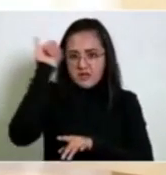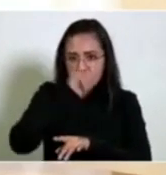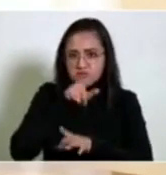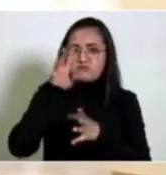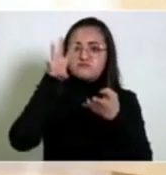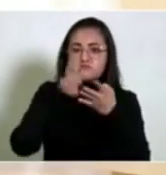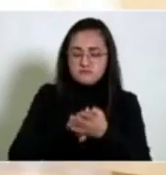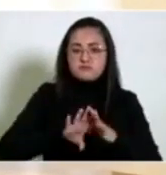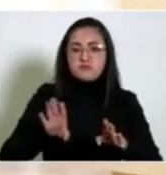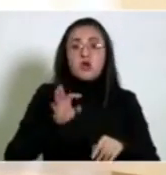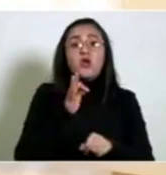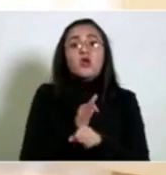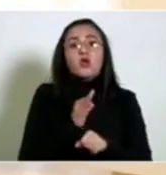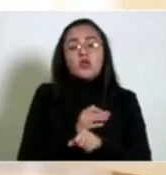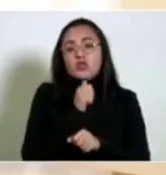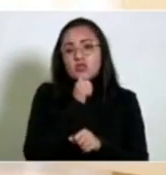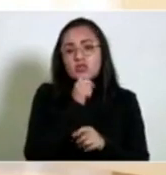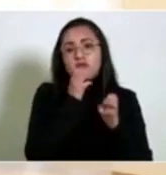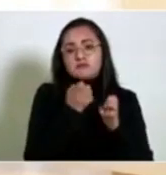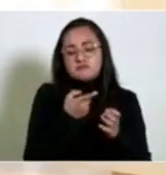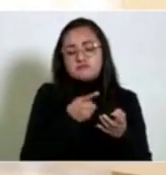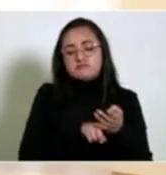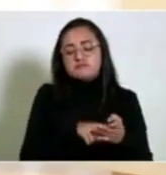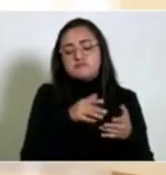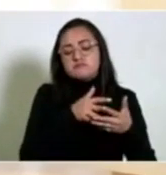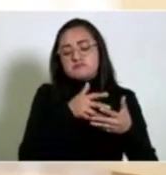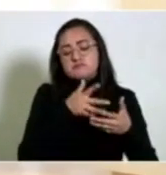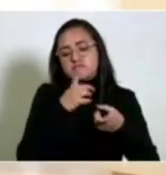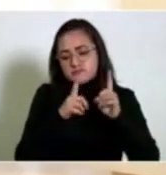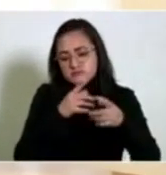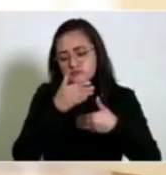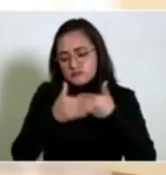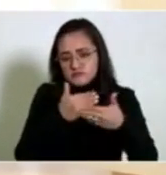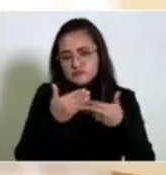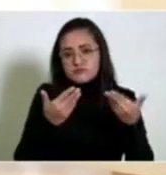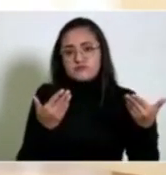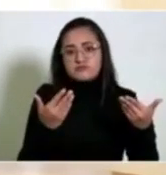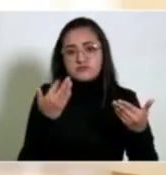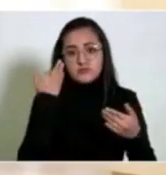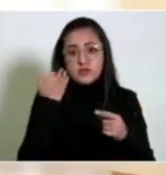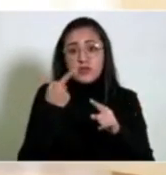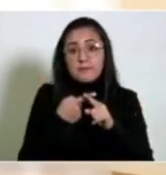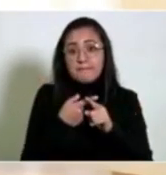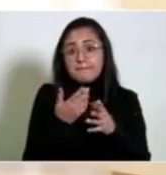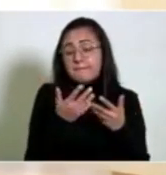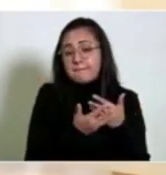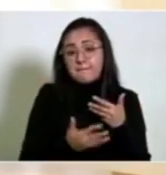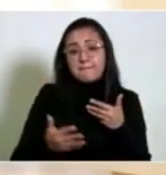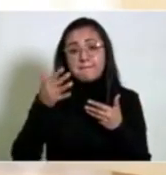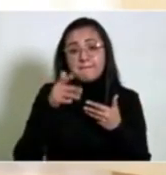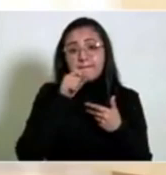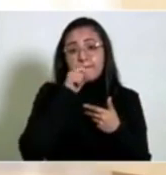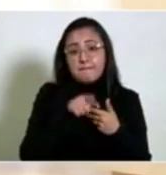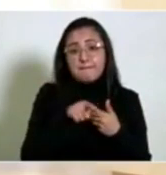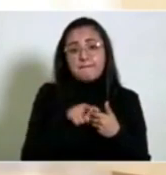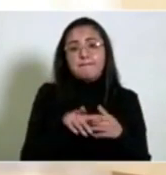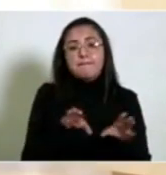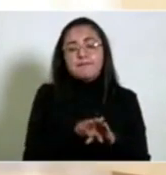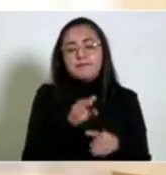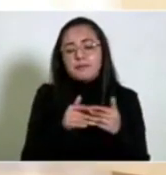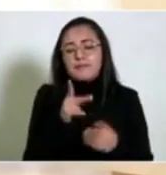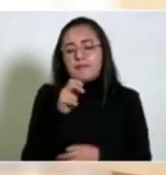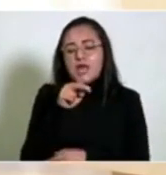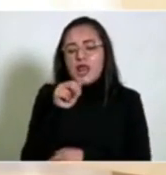proceso se desarrolla en los tiempos que los procedimientos penales prevén